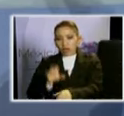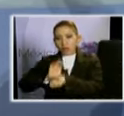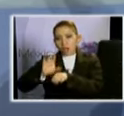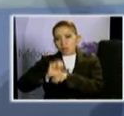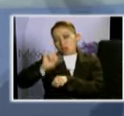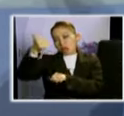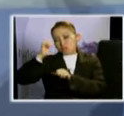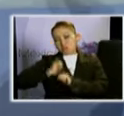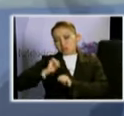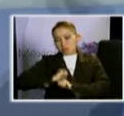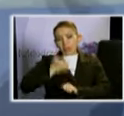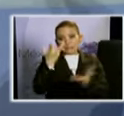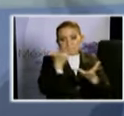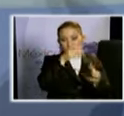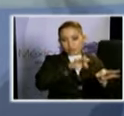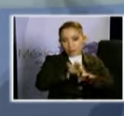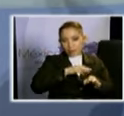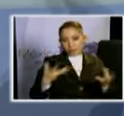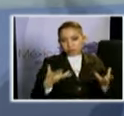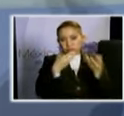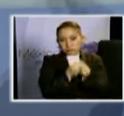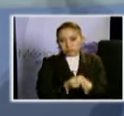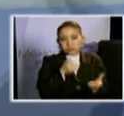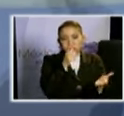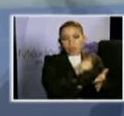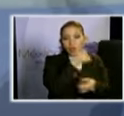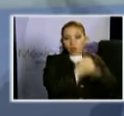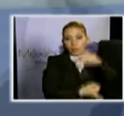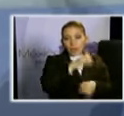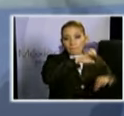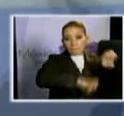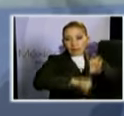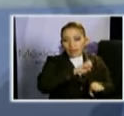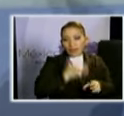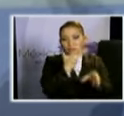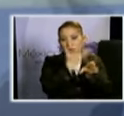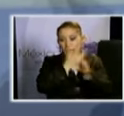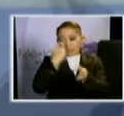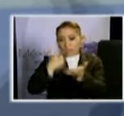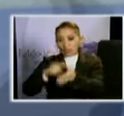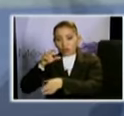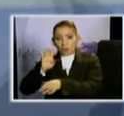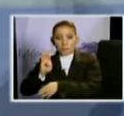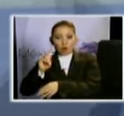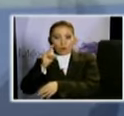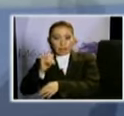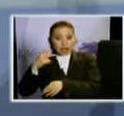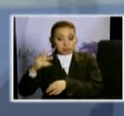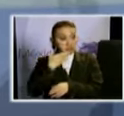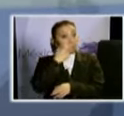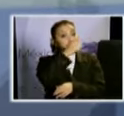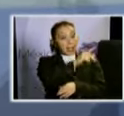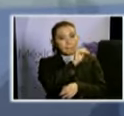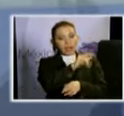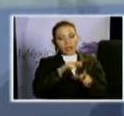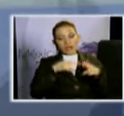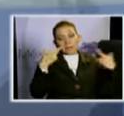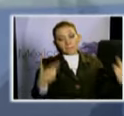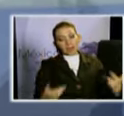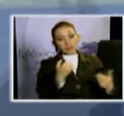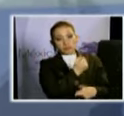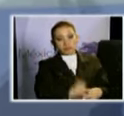otros puestos, se desempeñó como agregada judicial en la Embajada de Estados Unidos en Bogotá. Debido a su desempeño en el Pentágono, la revista